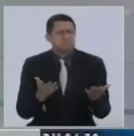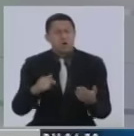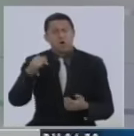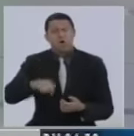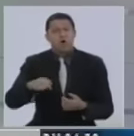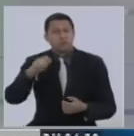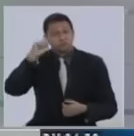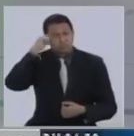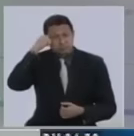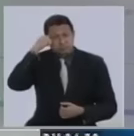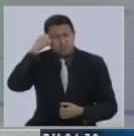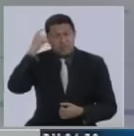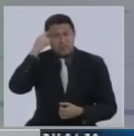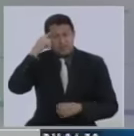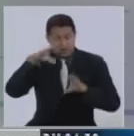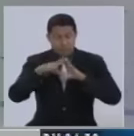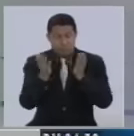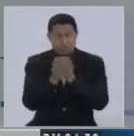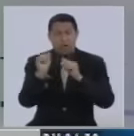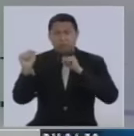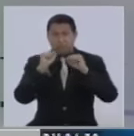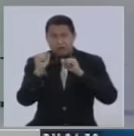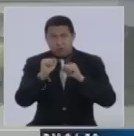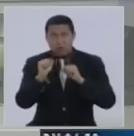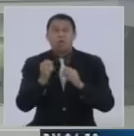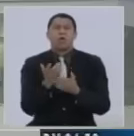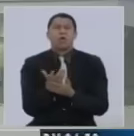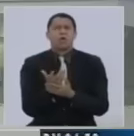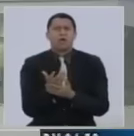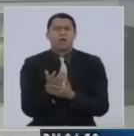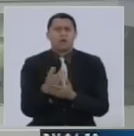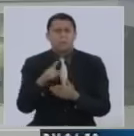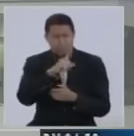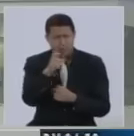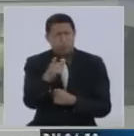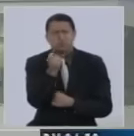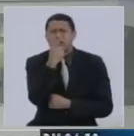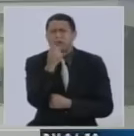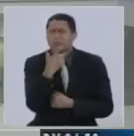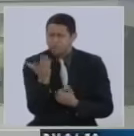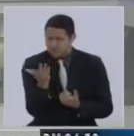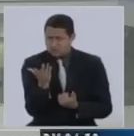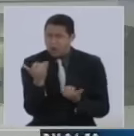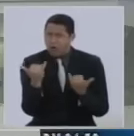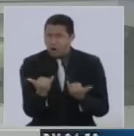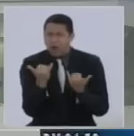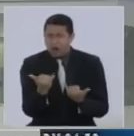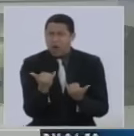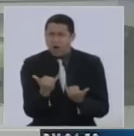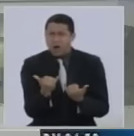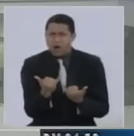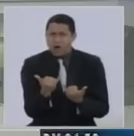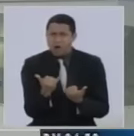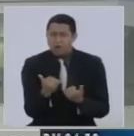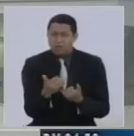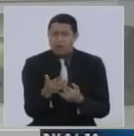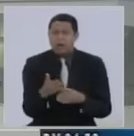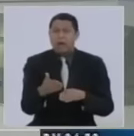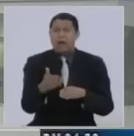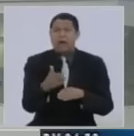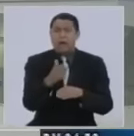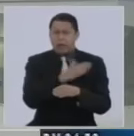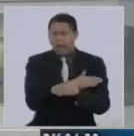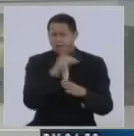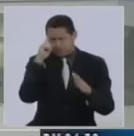se conmemora el Día Mundial de la esclerosis múltiples quedamos en el tratamiento doctor en la actualidad antes de de de